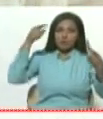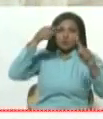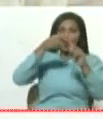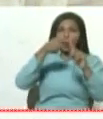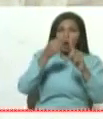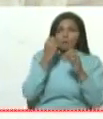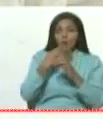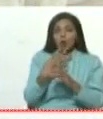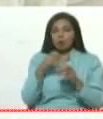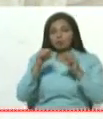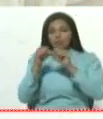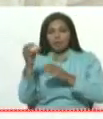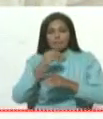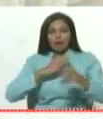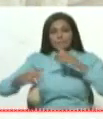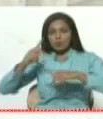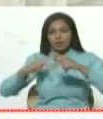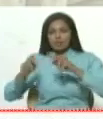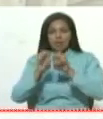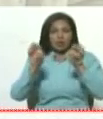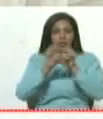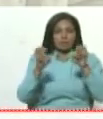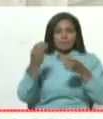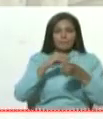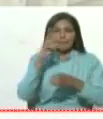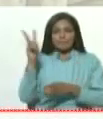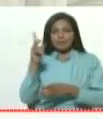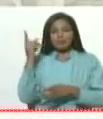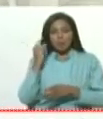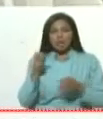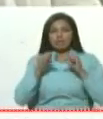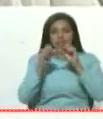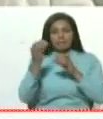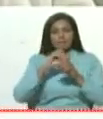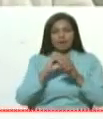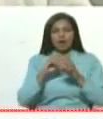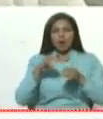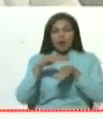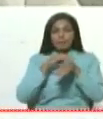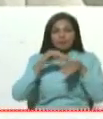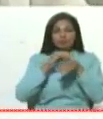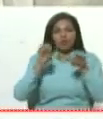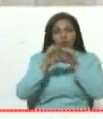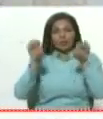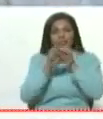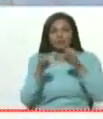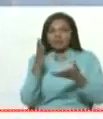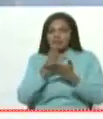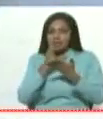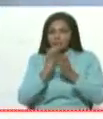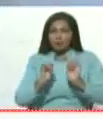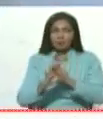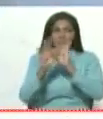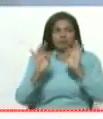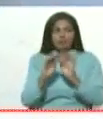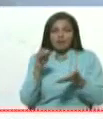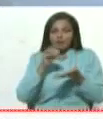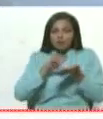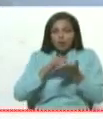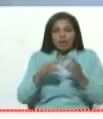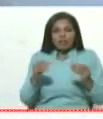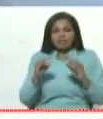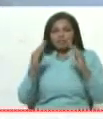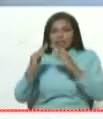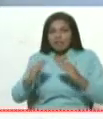bueno, continúa la política educativa. Venezuela continuó con las misiones educativas. Siempre. Y tocan